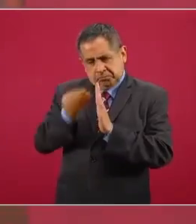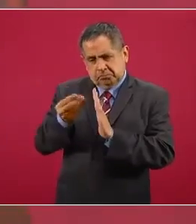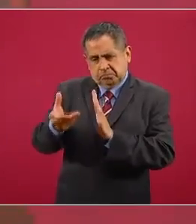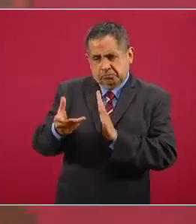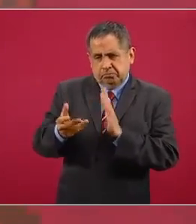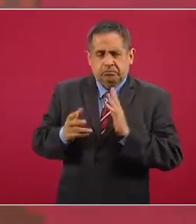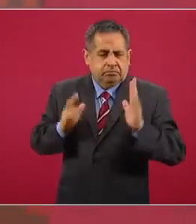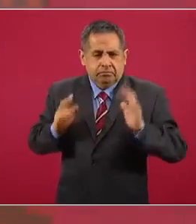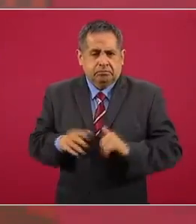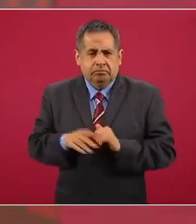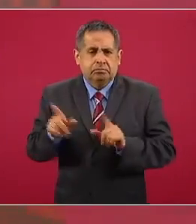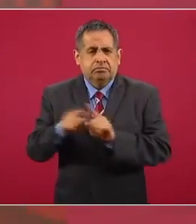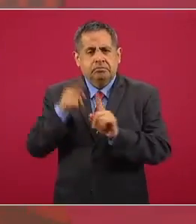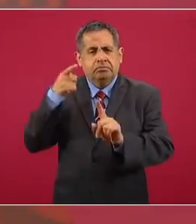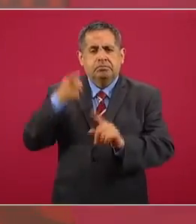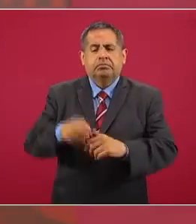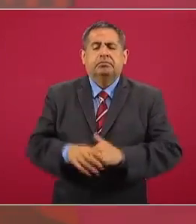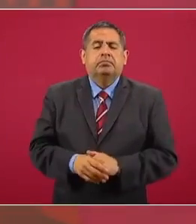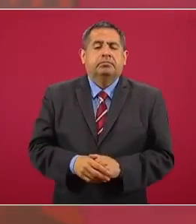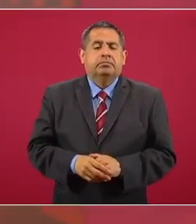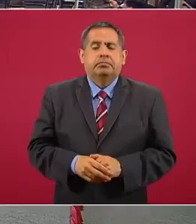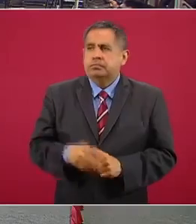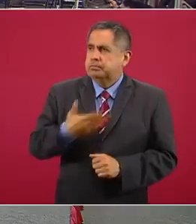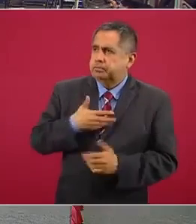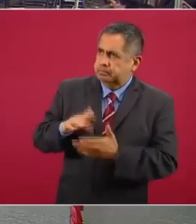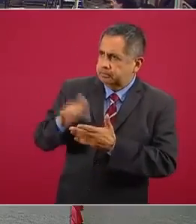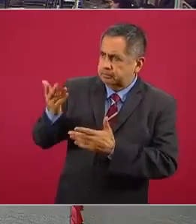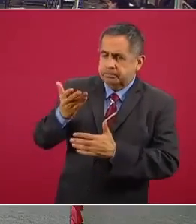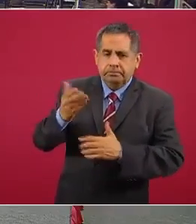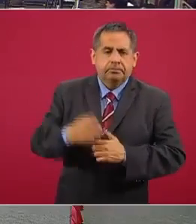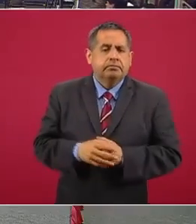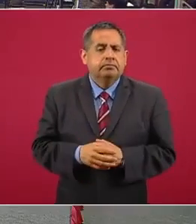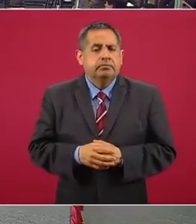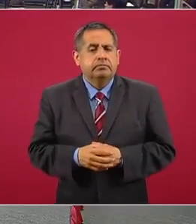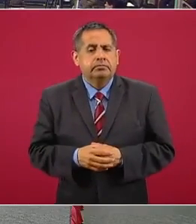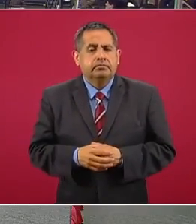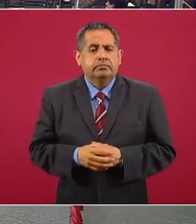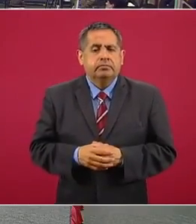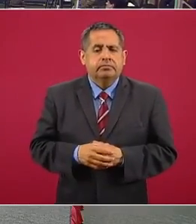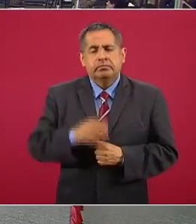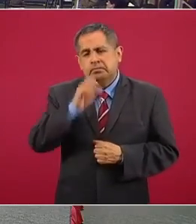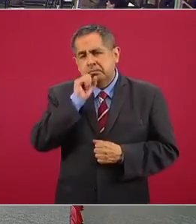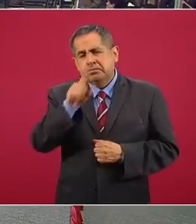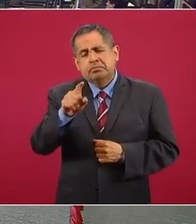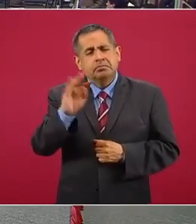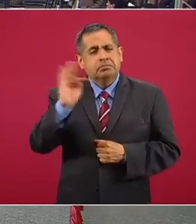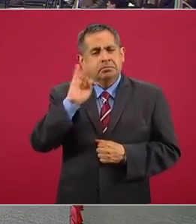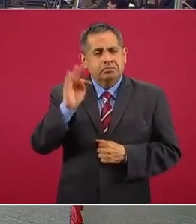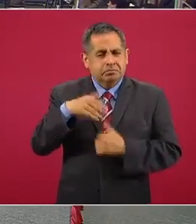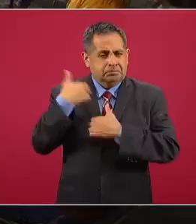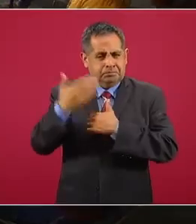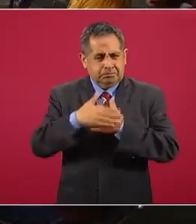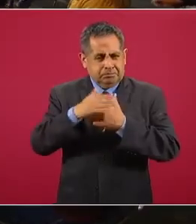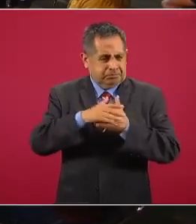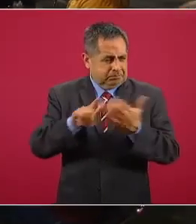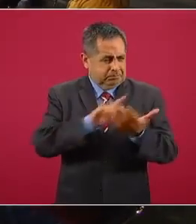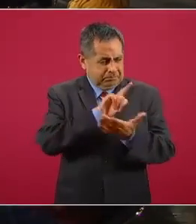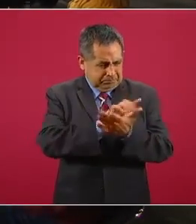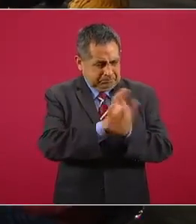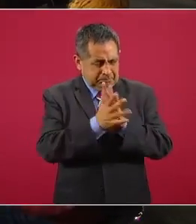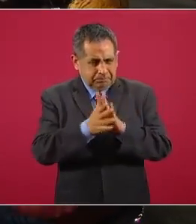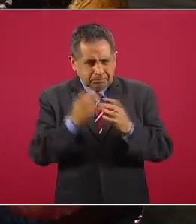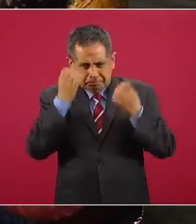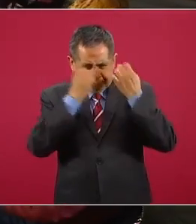Ese es el propósito, ¿no? Gracias, presidente. Y bueno, también que se revise en esta reforma todos